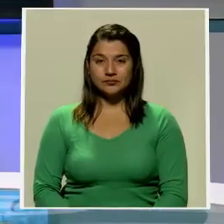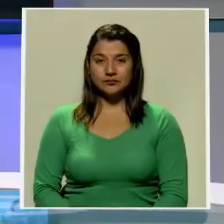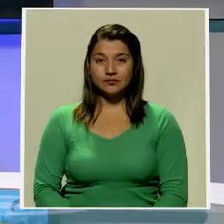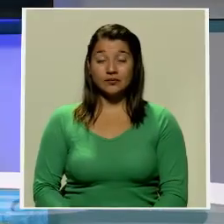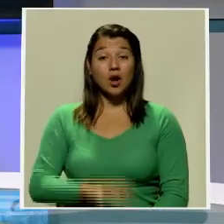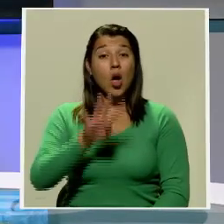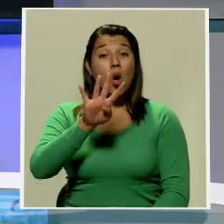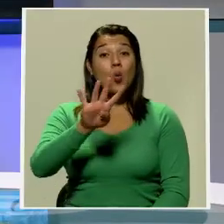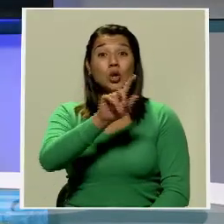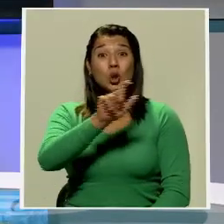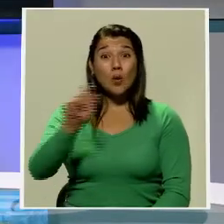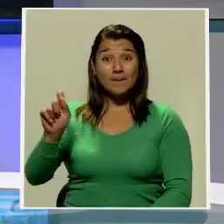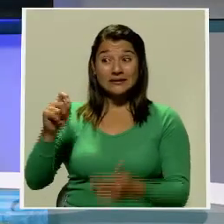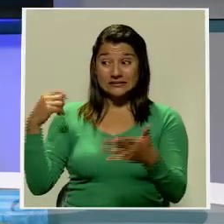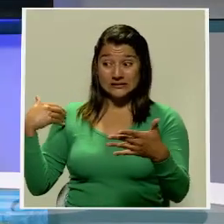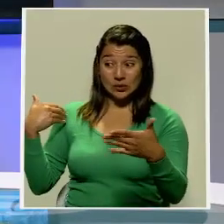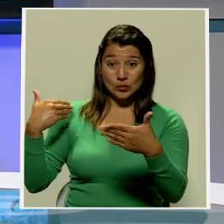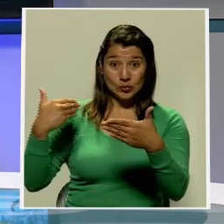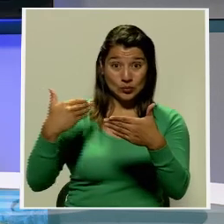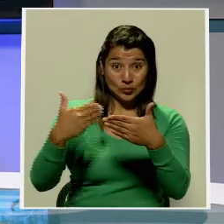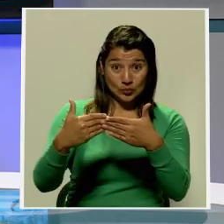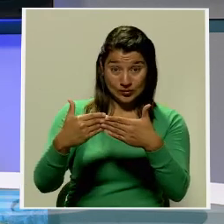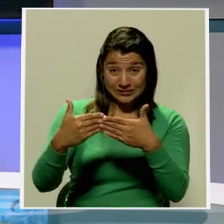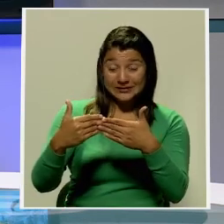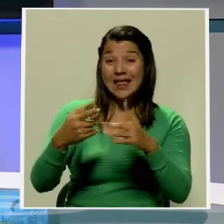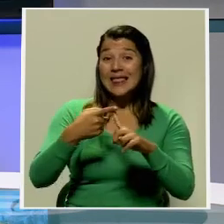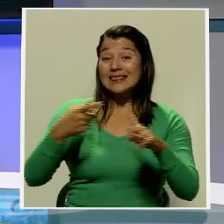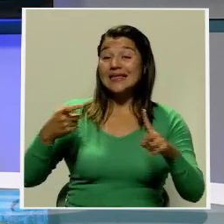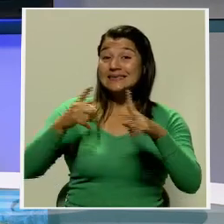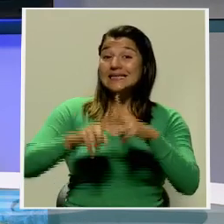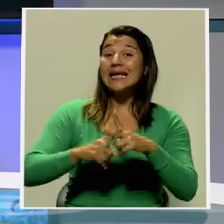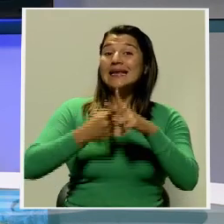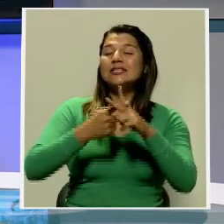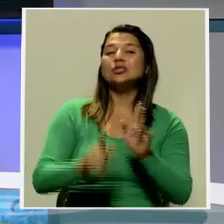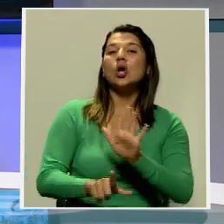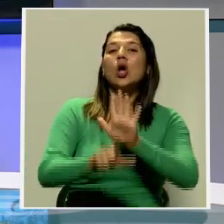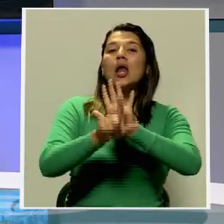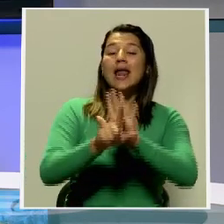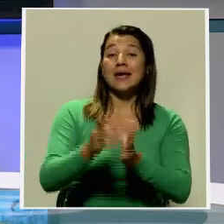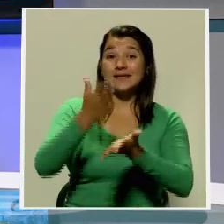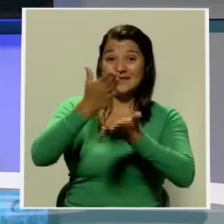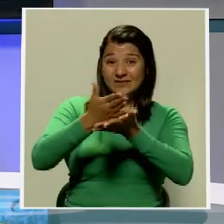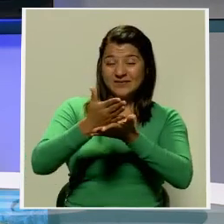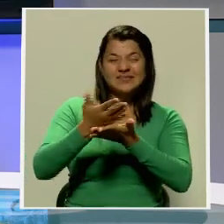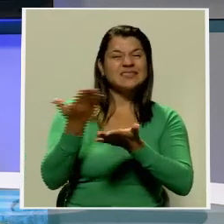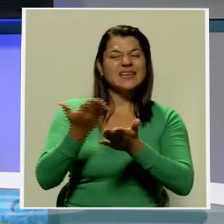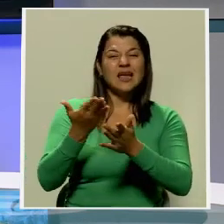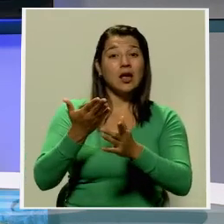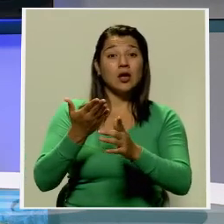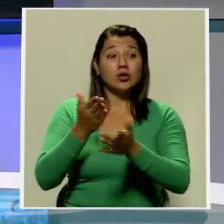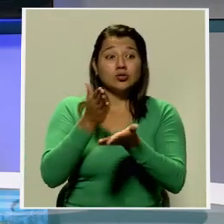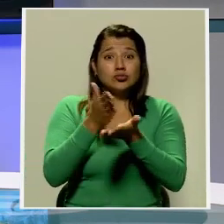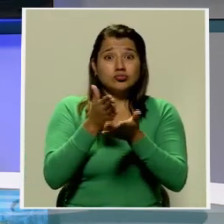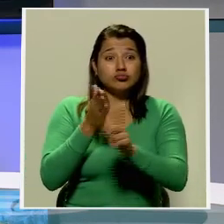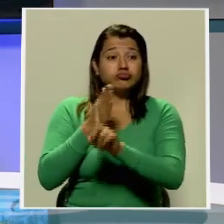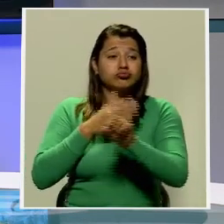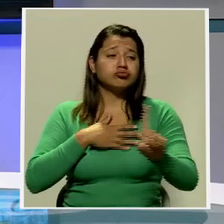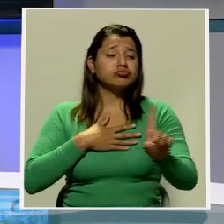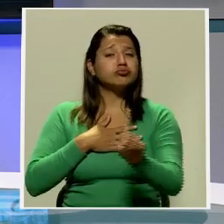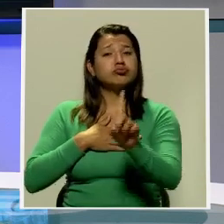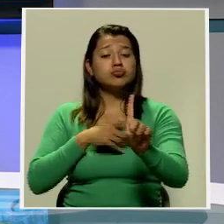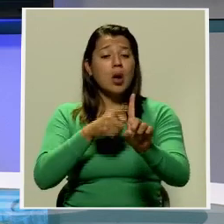4 meses han pasado desde que comenzó a regir la ley contra el acoso callejero. Durante este tiempo,